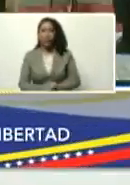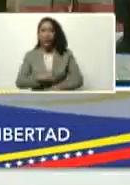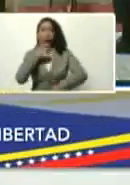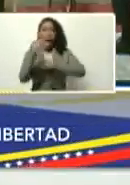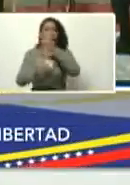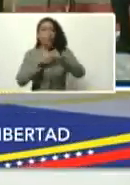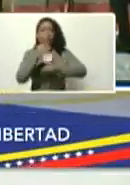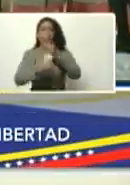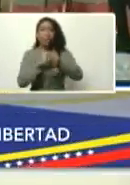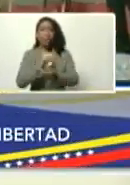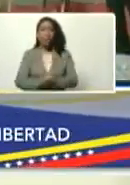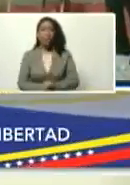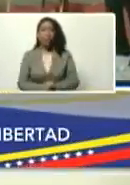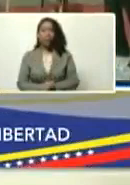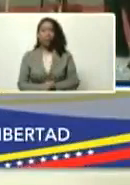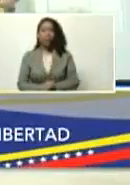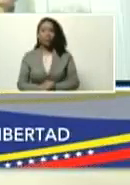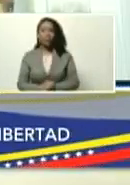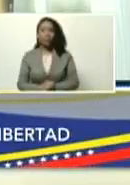sometida